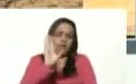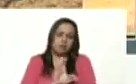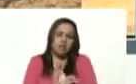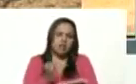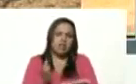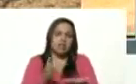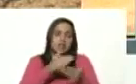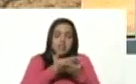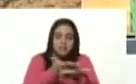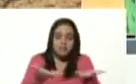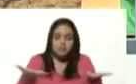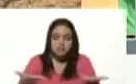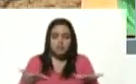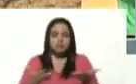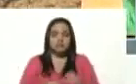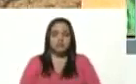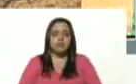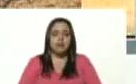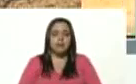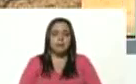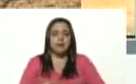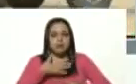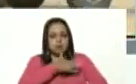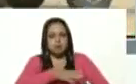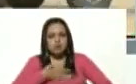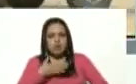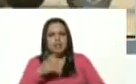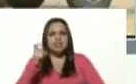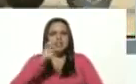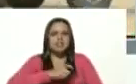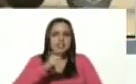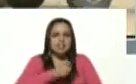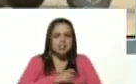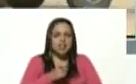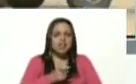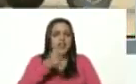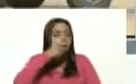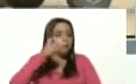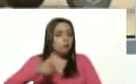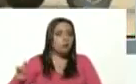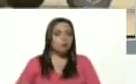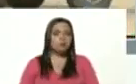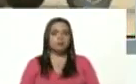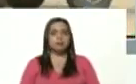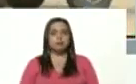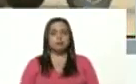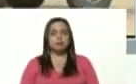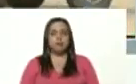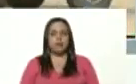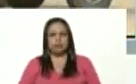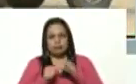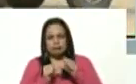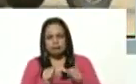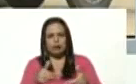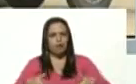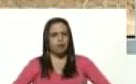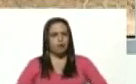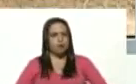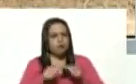diversificada es para satisfacer las necesidades del pueblo. Es una lucha permanente,